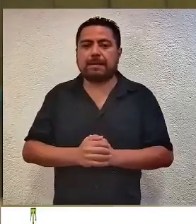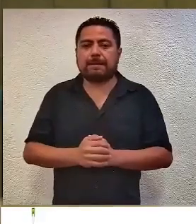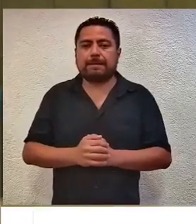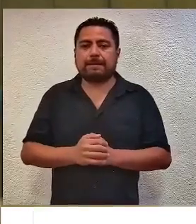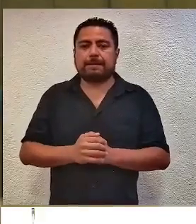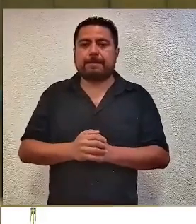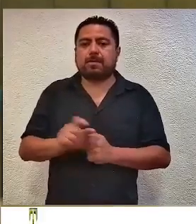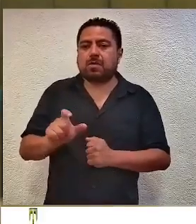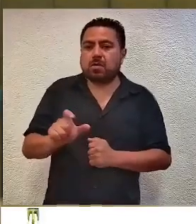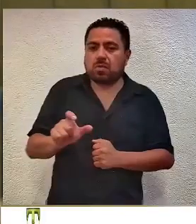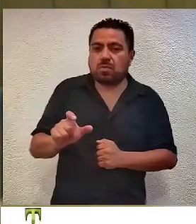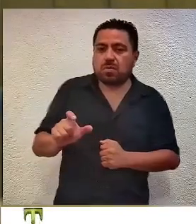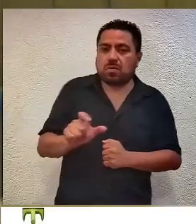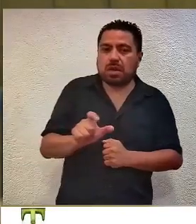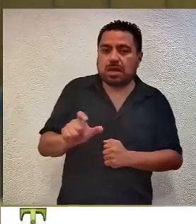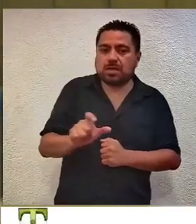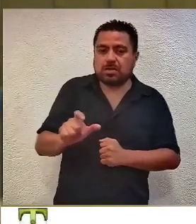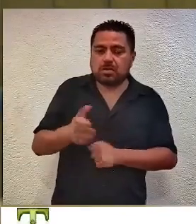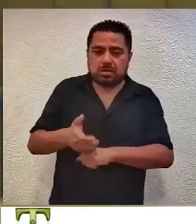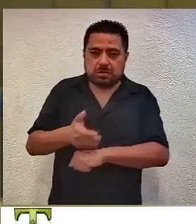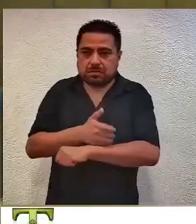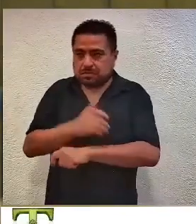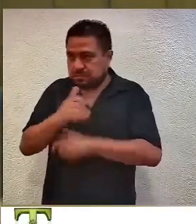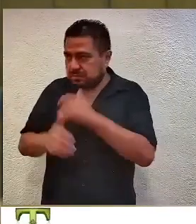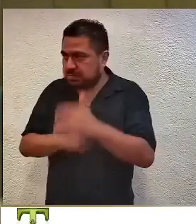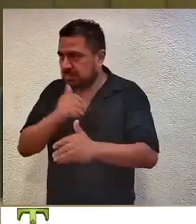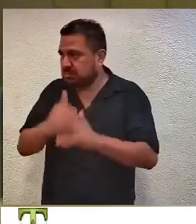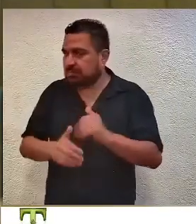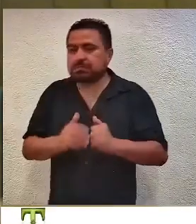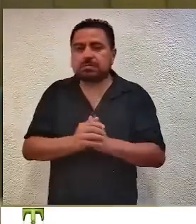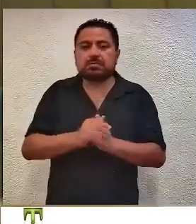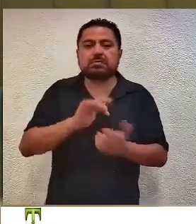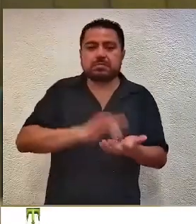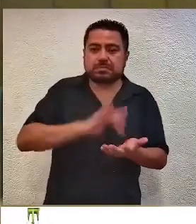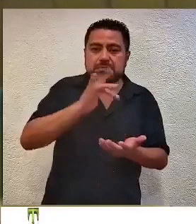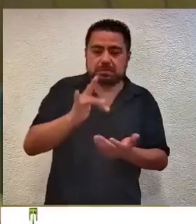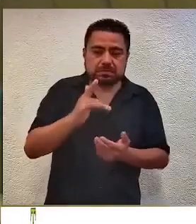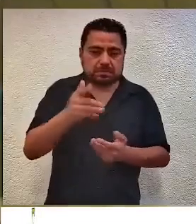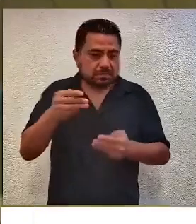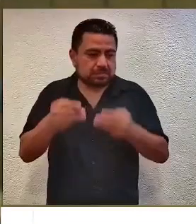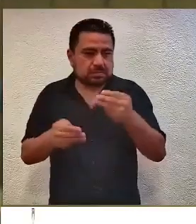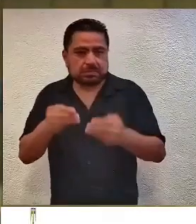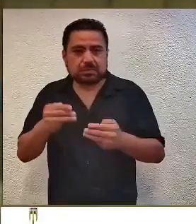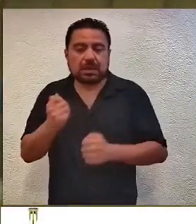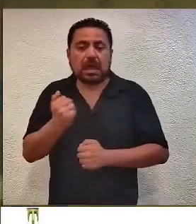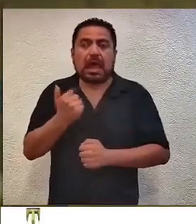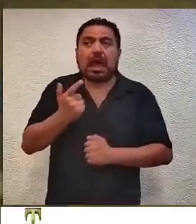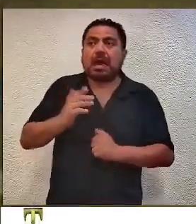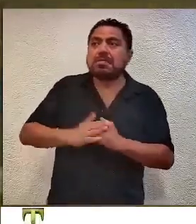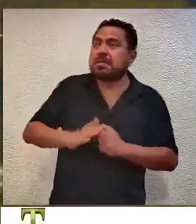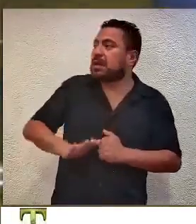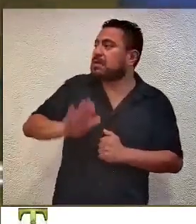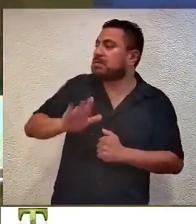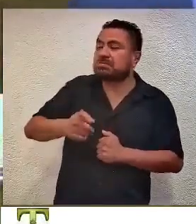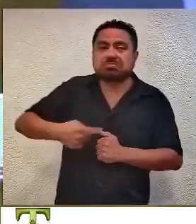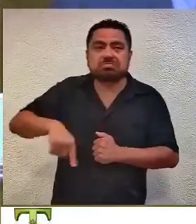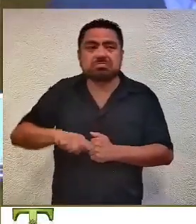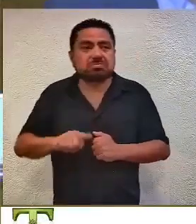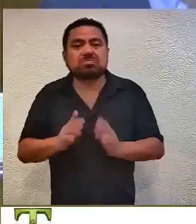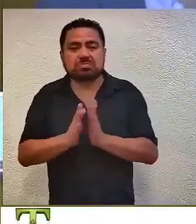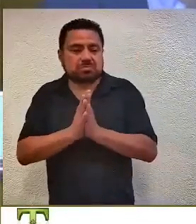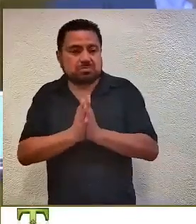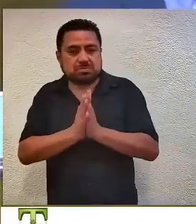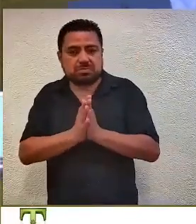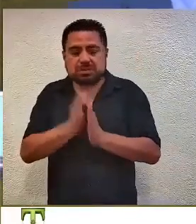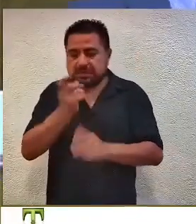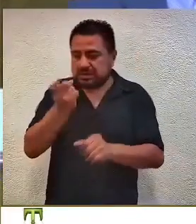Es cuanto, compañera presidente. Gracias, magistrado. Si no hubiera otra intervención, solicito